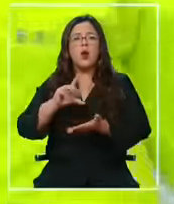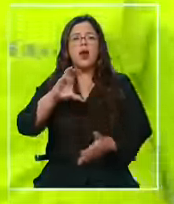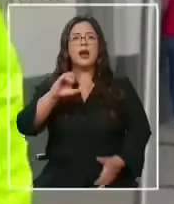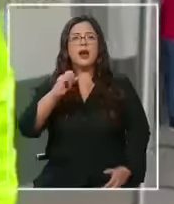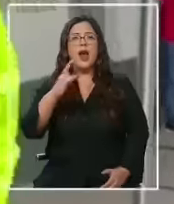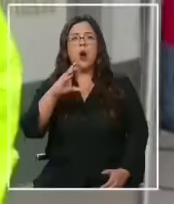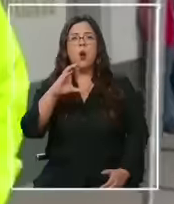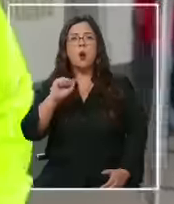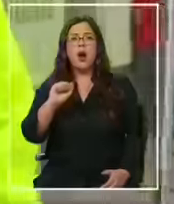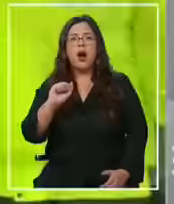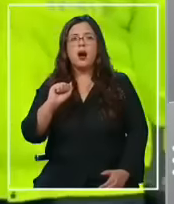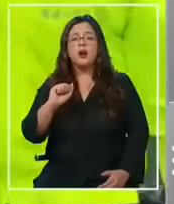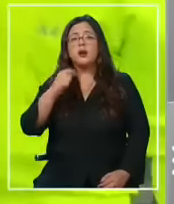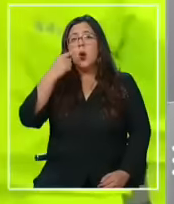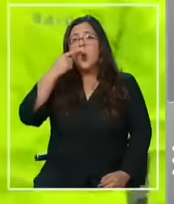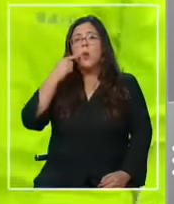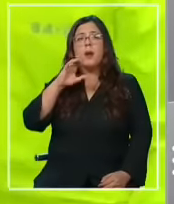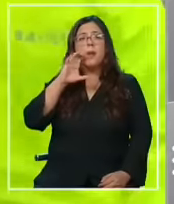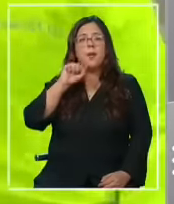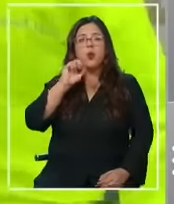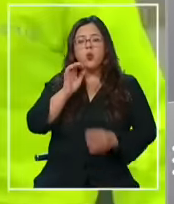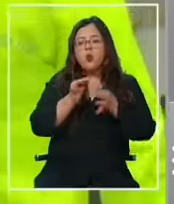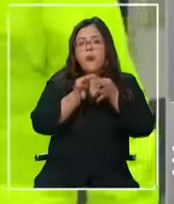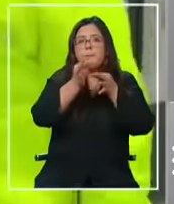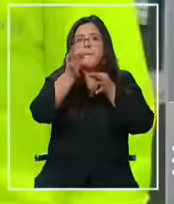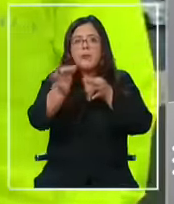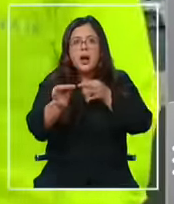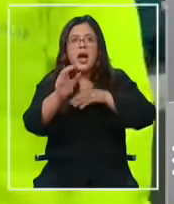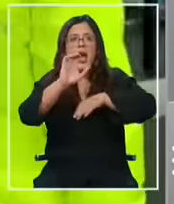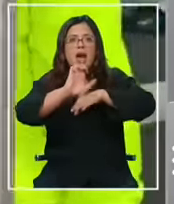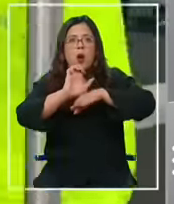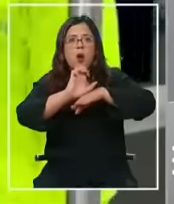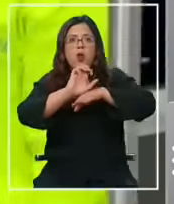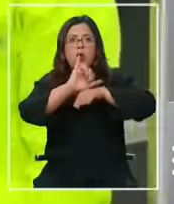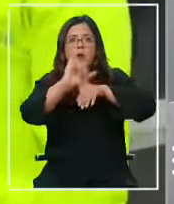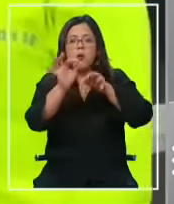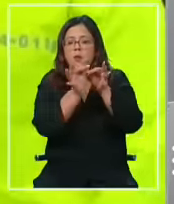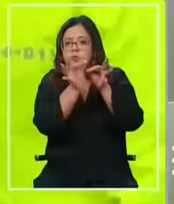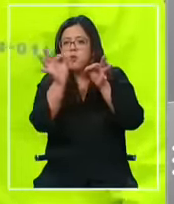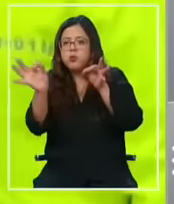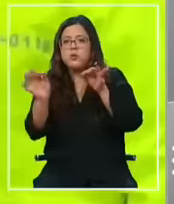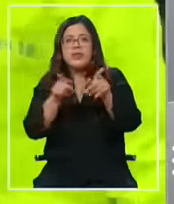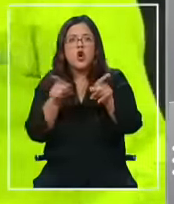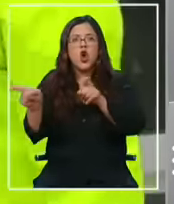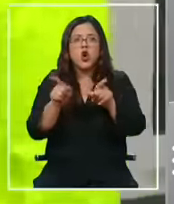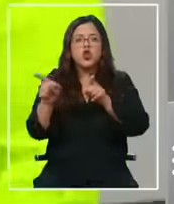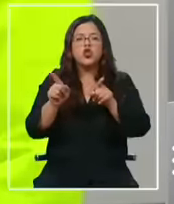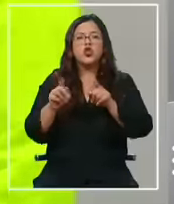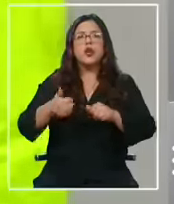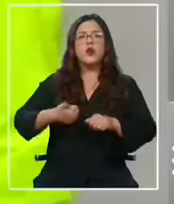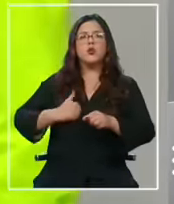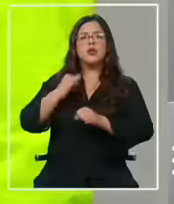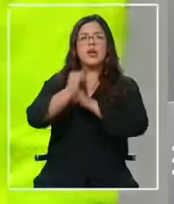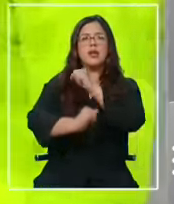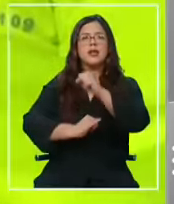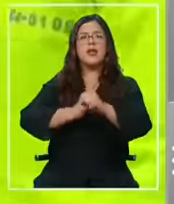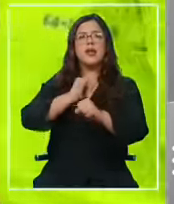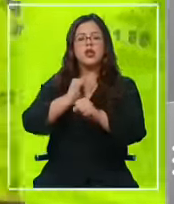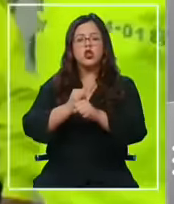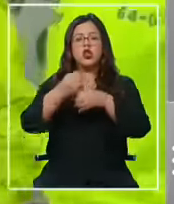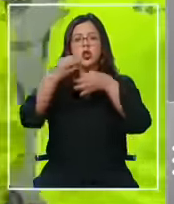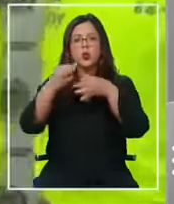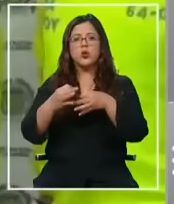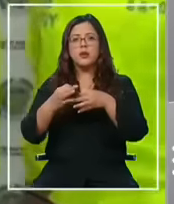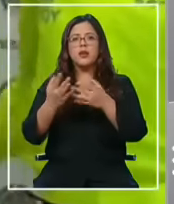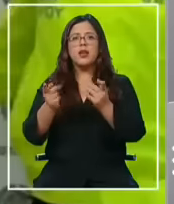venía desde Perú, atravesó Ecuador, y ahí se hizo la conexión entre las policías, o la Interpol llama y hace el contacto